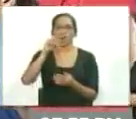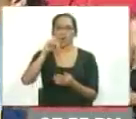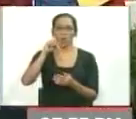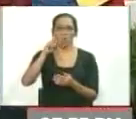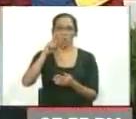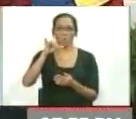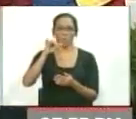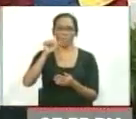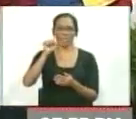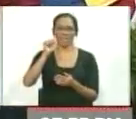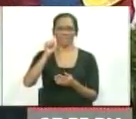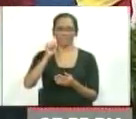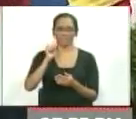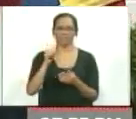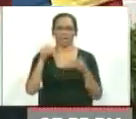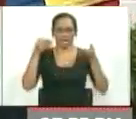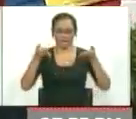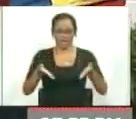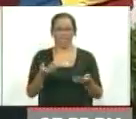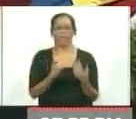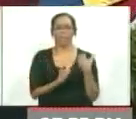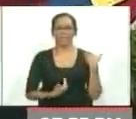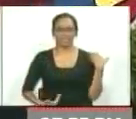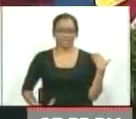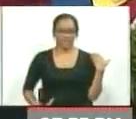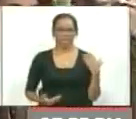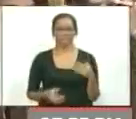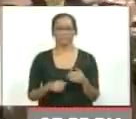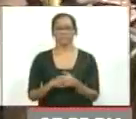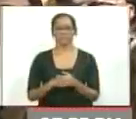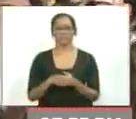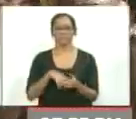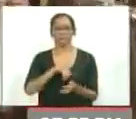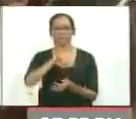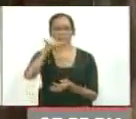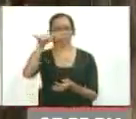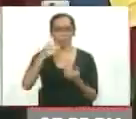nuestro compañero camarada Ramón Velázquez, aquí presente.